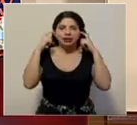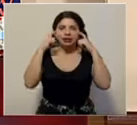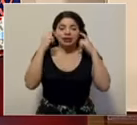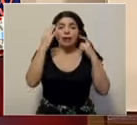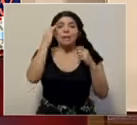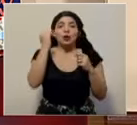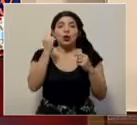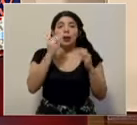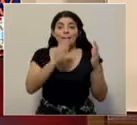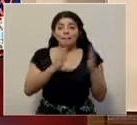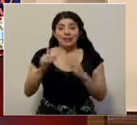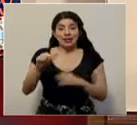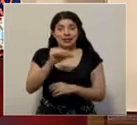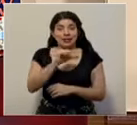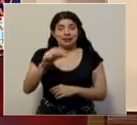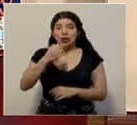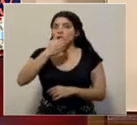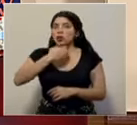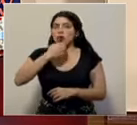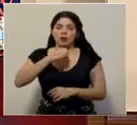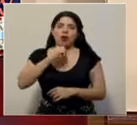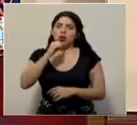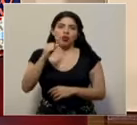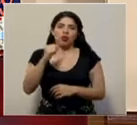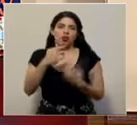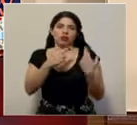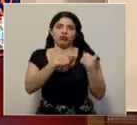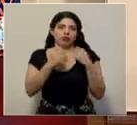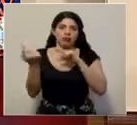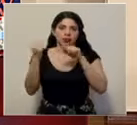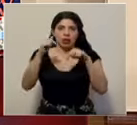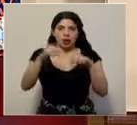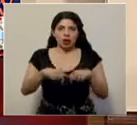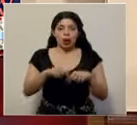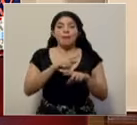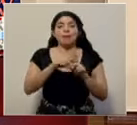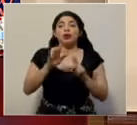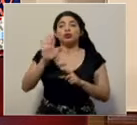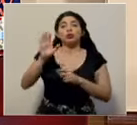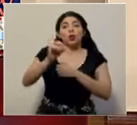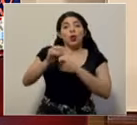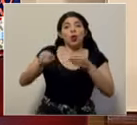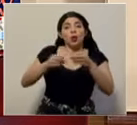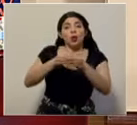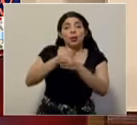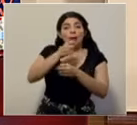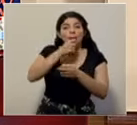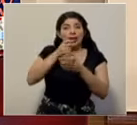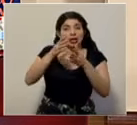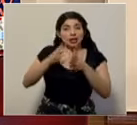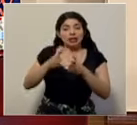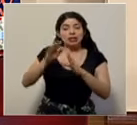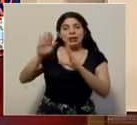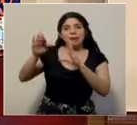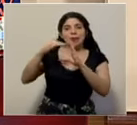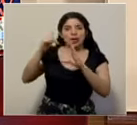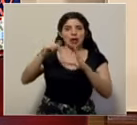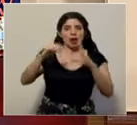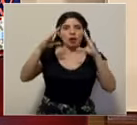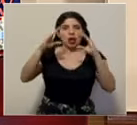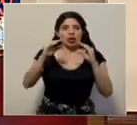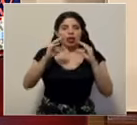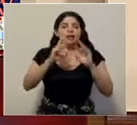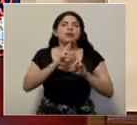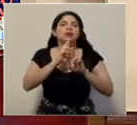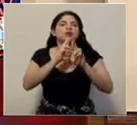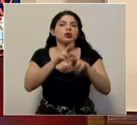que en la programación de la semana don Román no le correspondía asistir hoy. La oficina de prensa de la institución remitirá esta tarde una